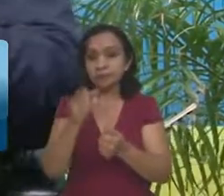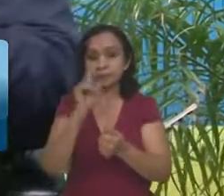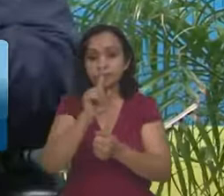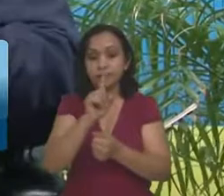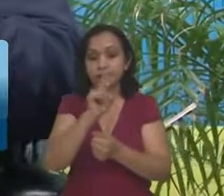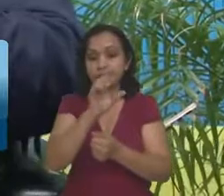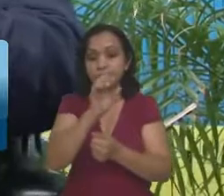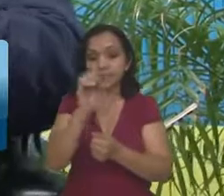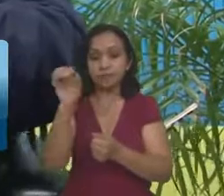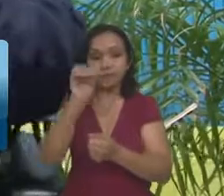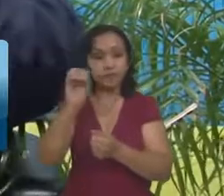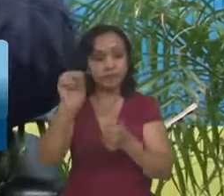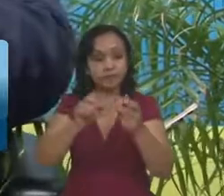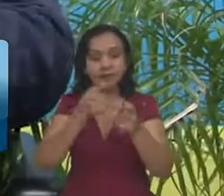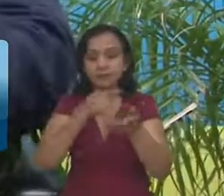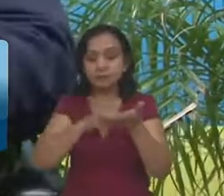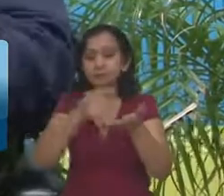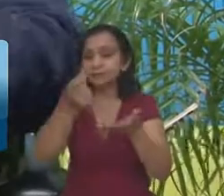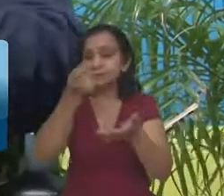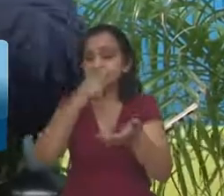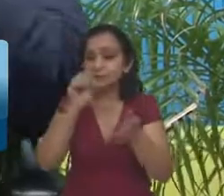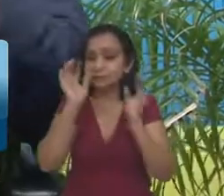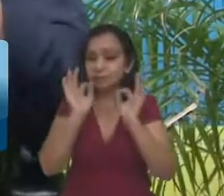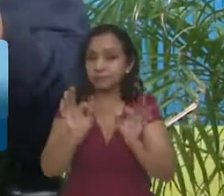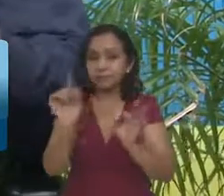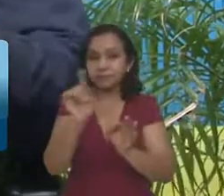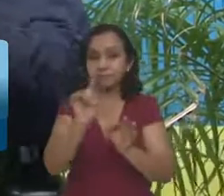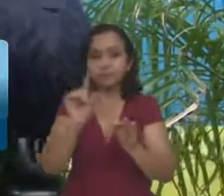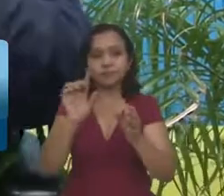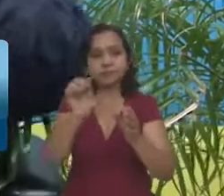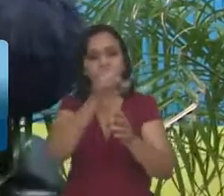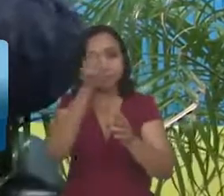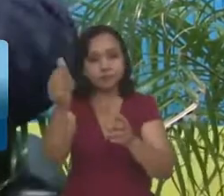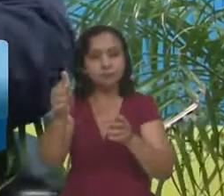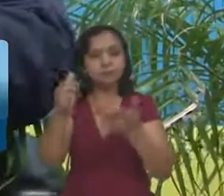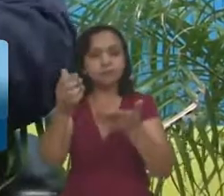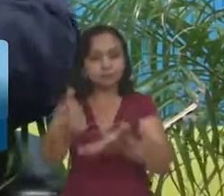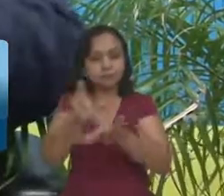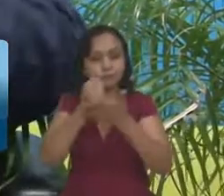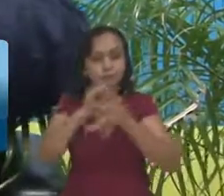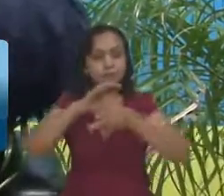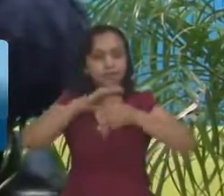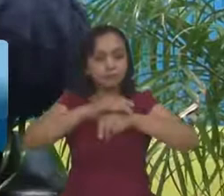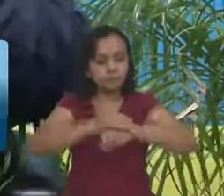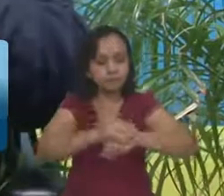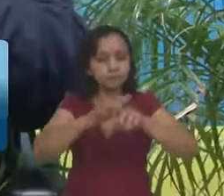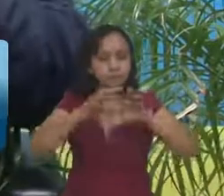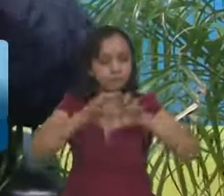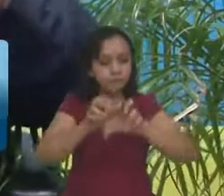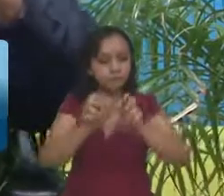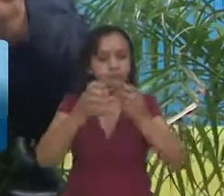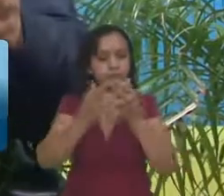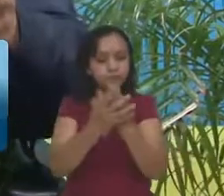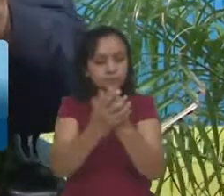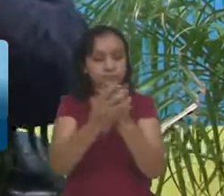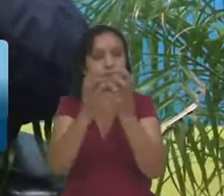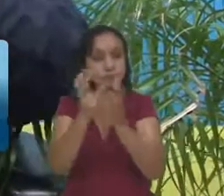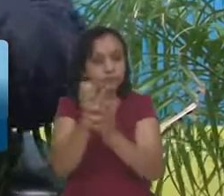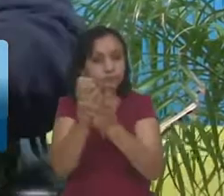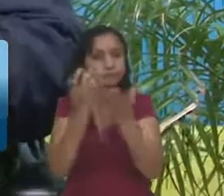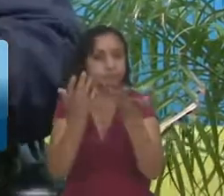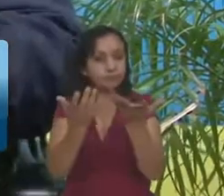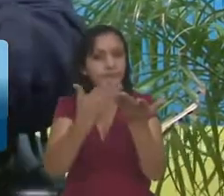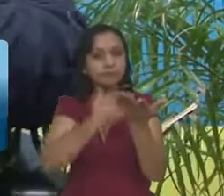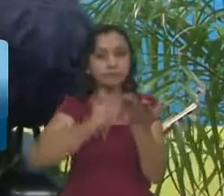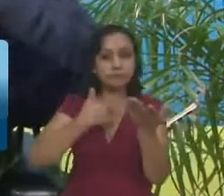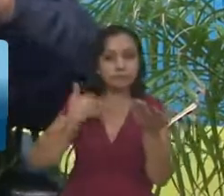del tratamiento. Existe algo que se llama también fisioterapia que ayuda a que trate de mejorar un poco. Otra